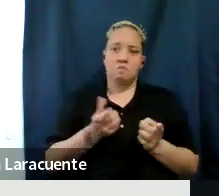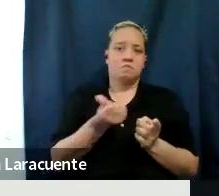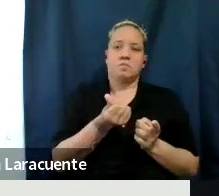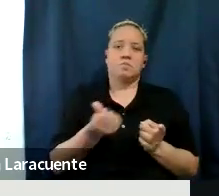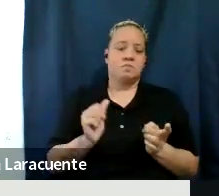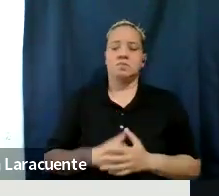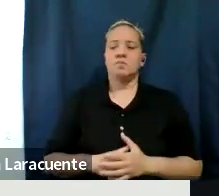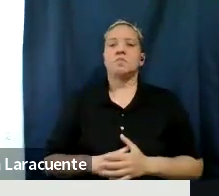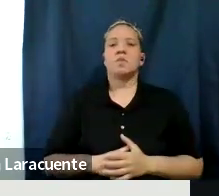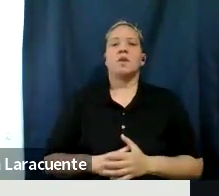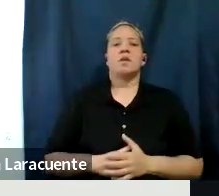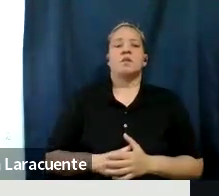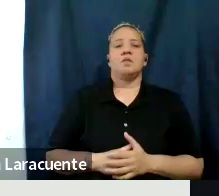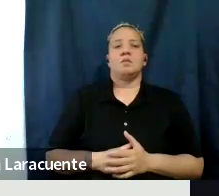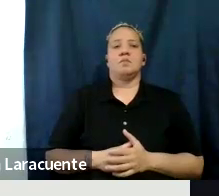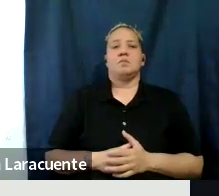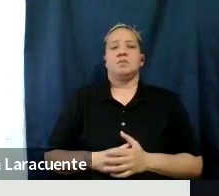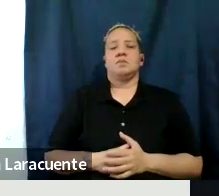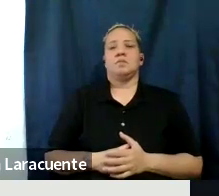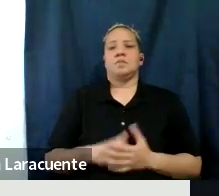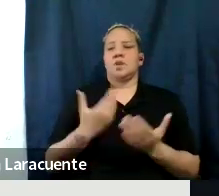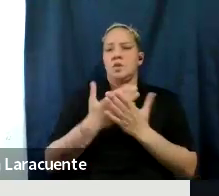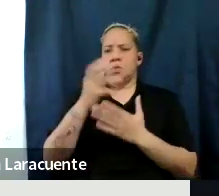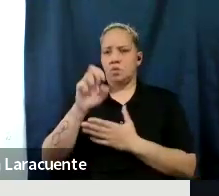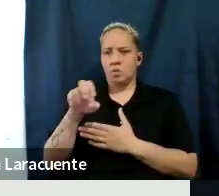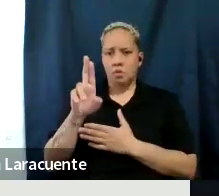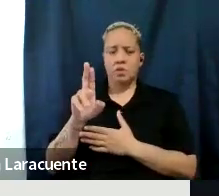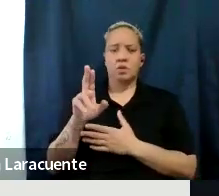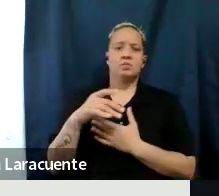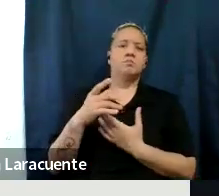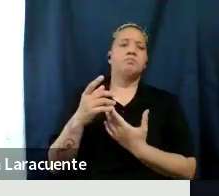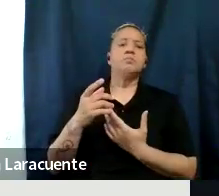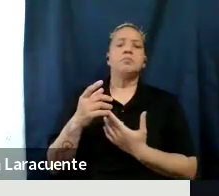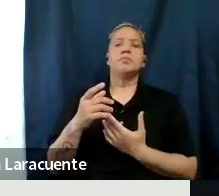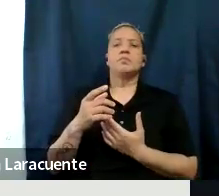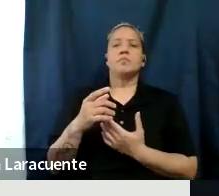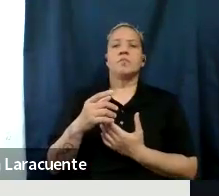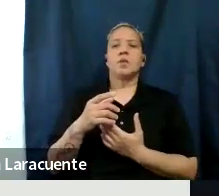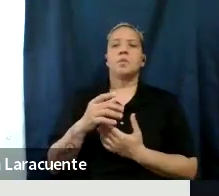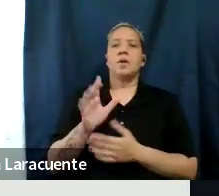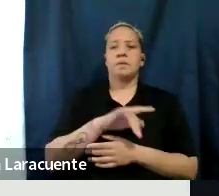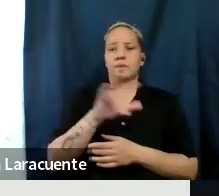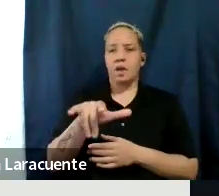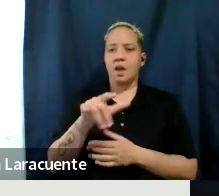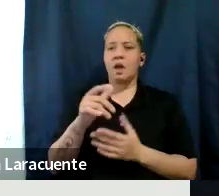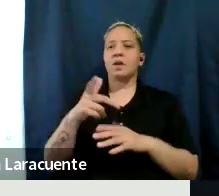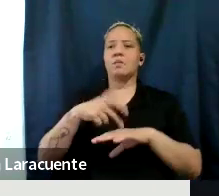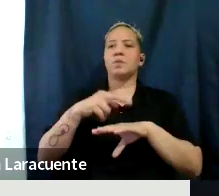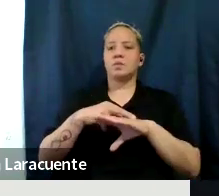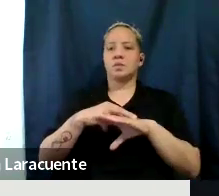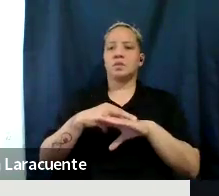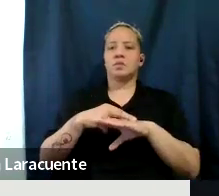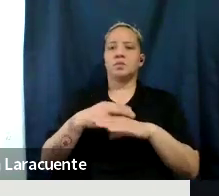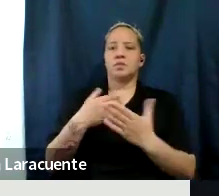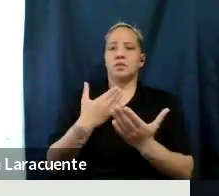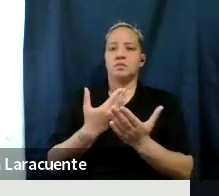semanas de llegar a los Estados Unidos, finalmente Juan Ramón Jiménez y Zenobia viajan a Puerto Rico y llegan al puerto de